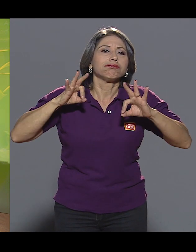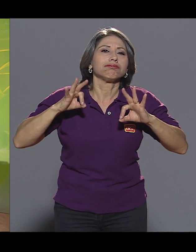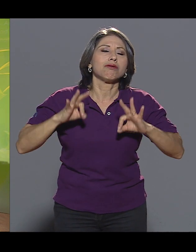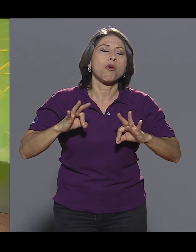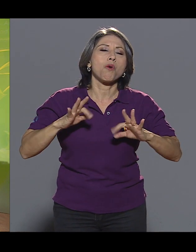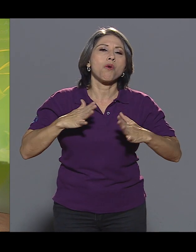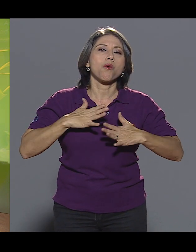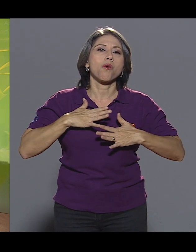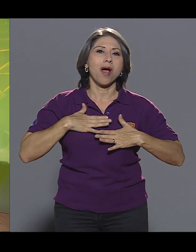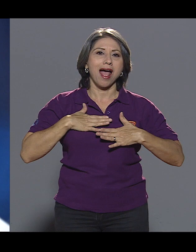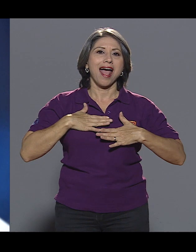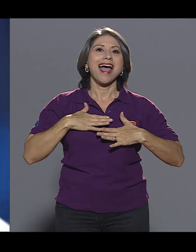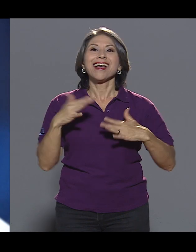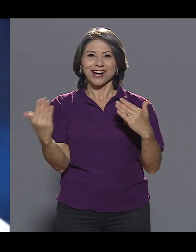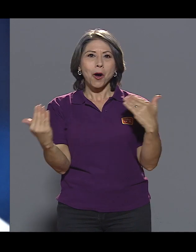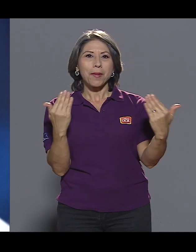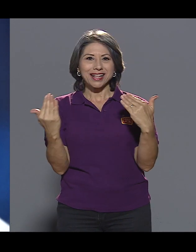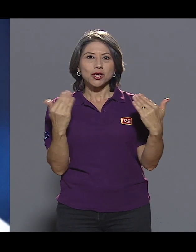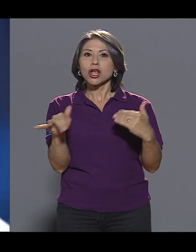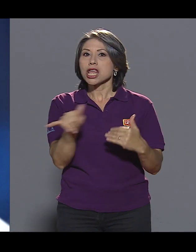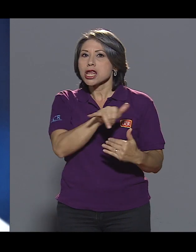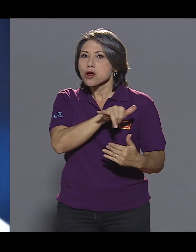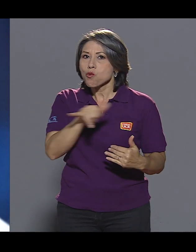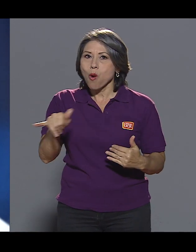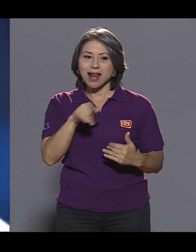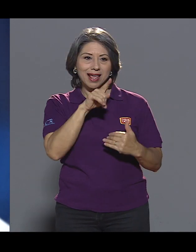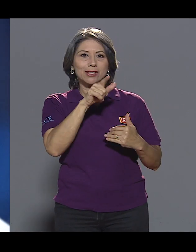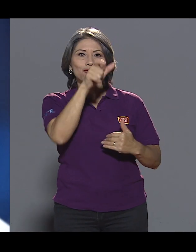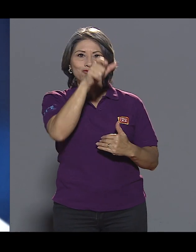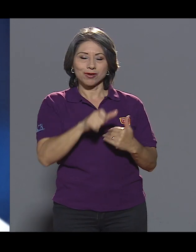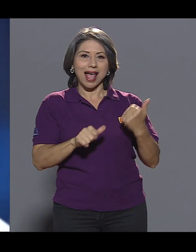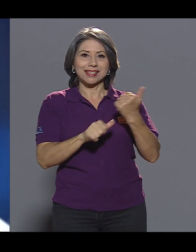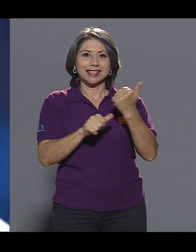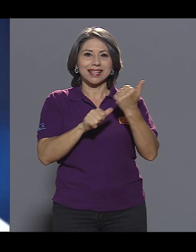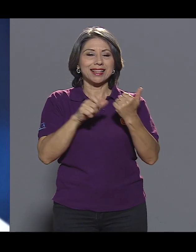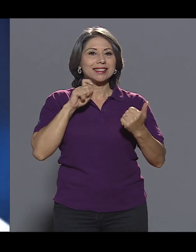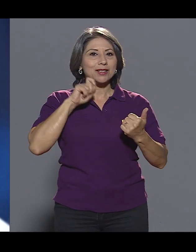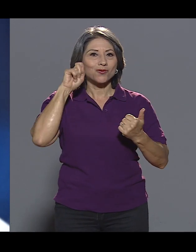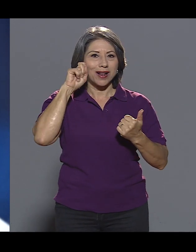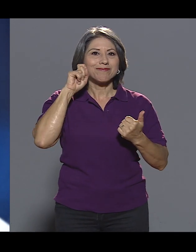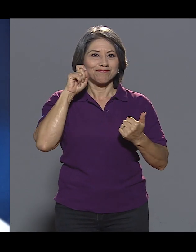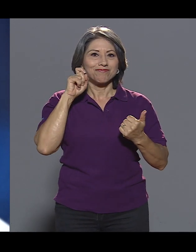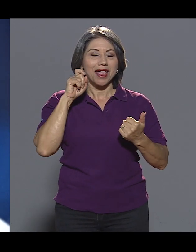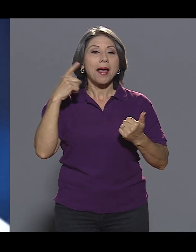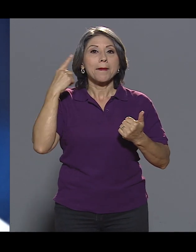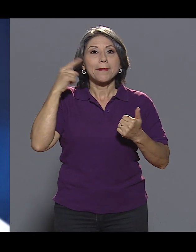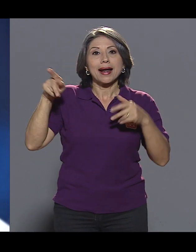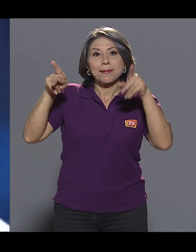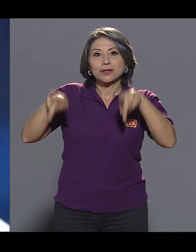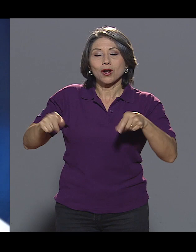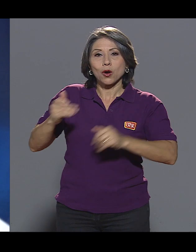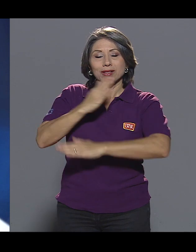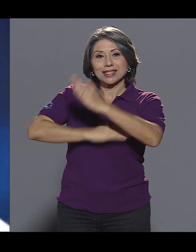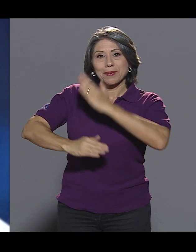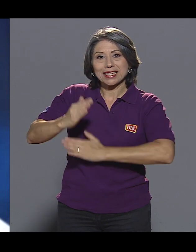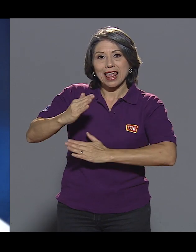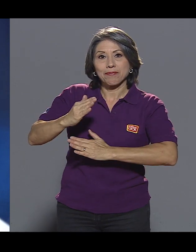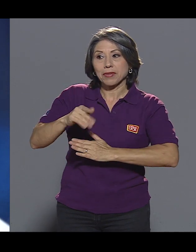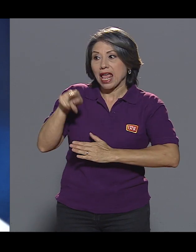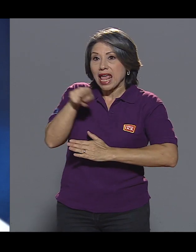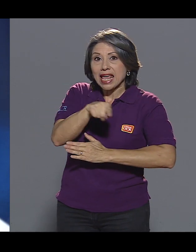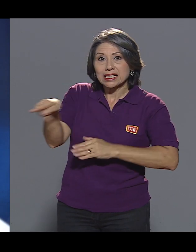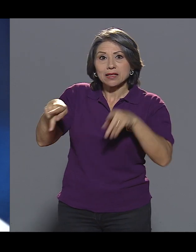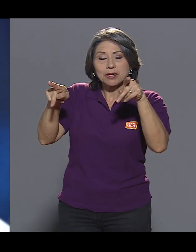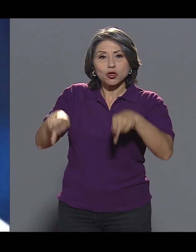Eso justamente viene a ser el asistente sexual para la población con discapacidad en los momentos en donde tienen ese derecho